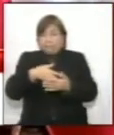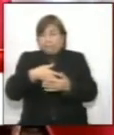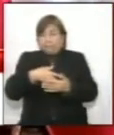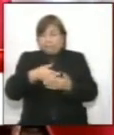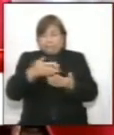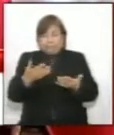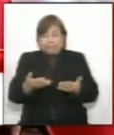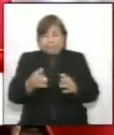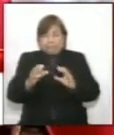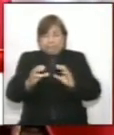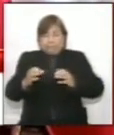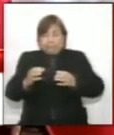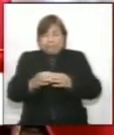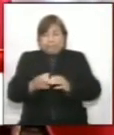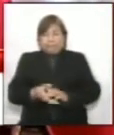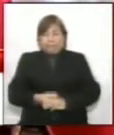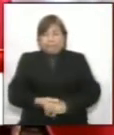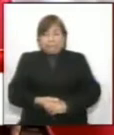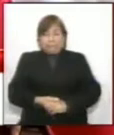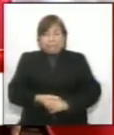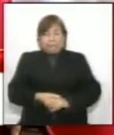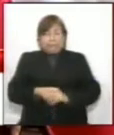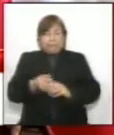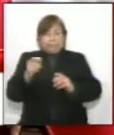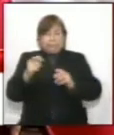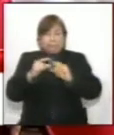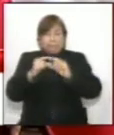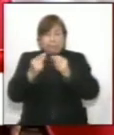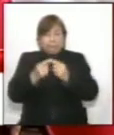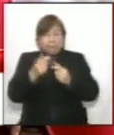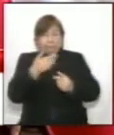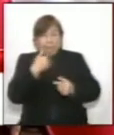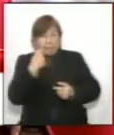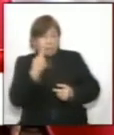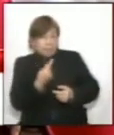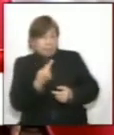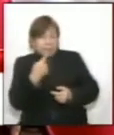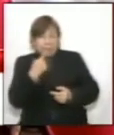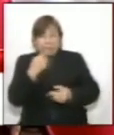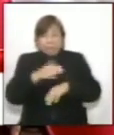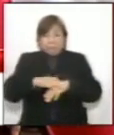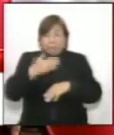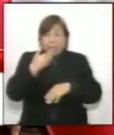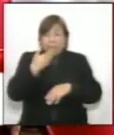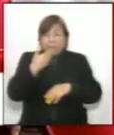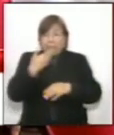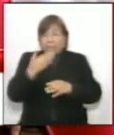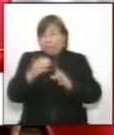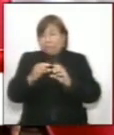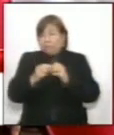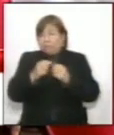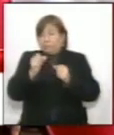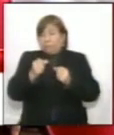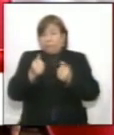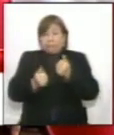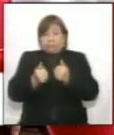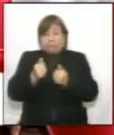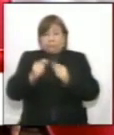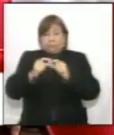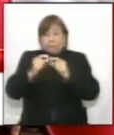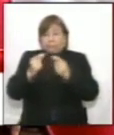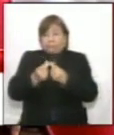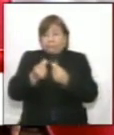este gabinete. ¿Algunas bancadas le notificaron, le mencionaron a usted cuáles eran estas debilidades? Y si es así, ¿cuáles son estas